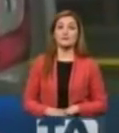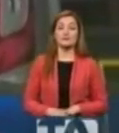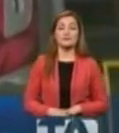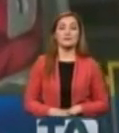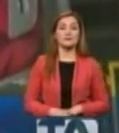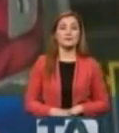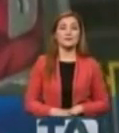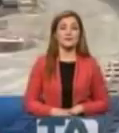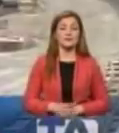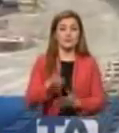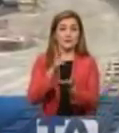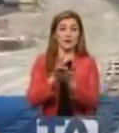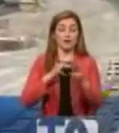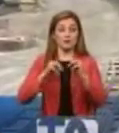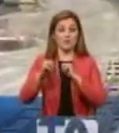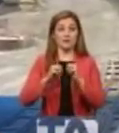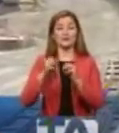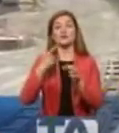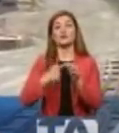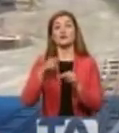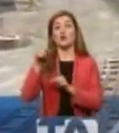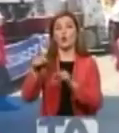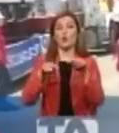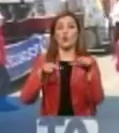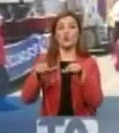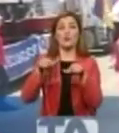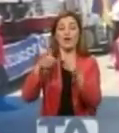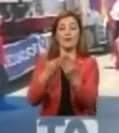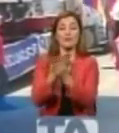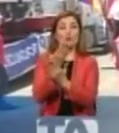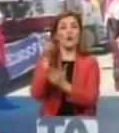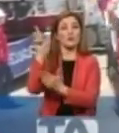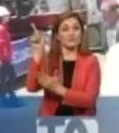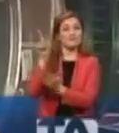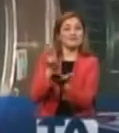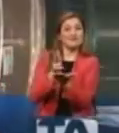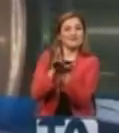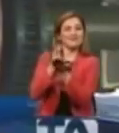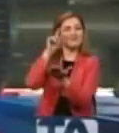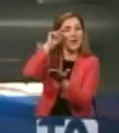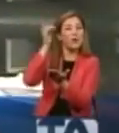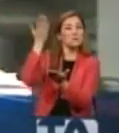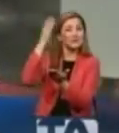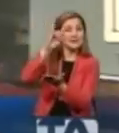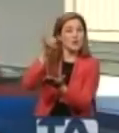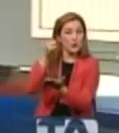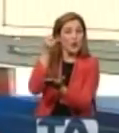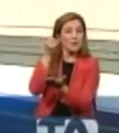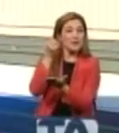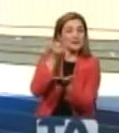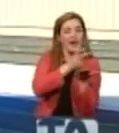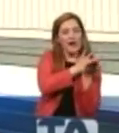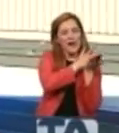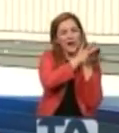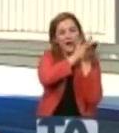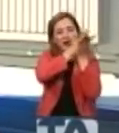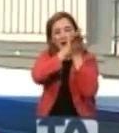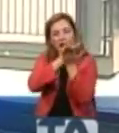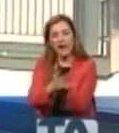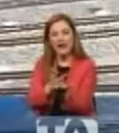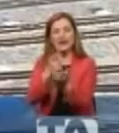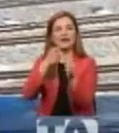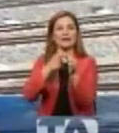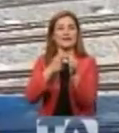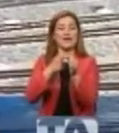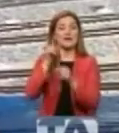Llegaron hasta la estación del metro de Quito, donde se encuentran los nuevos vagones que llegaron el pasado jueves a la capital.